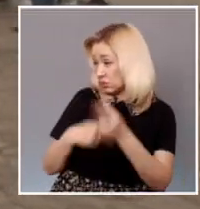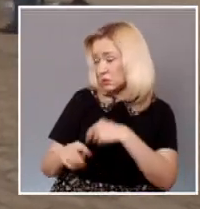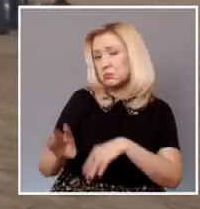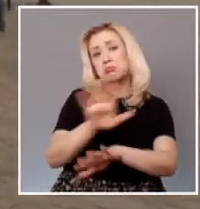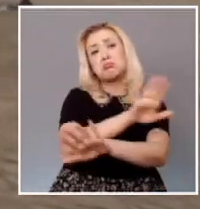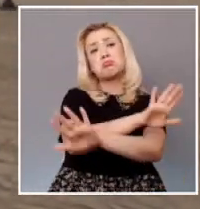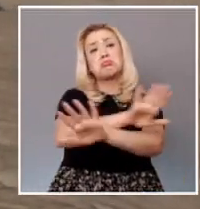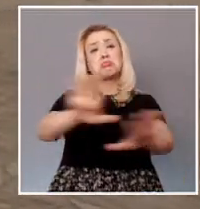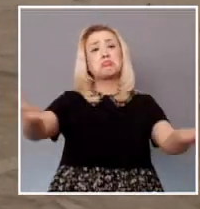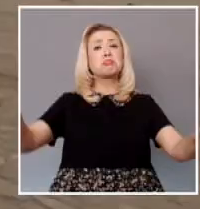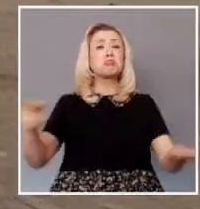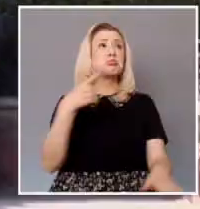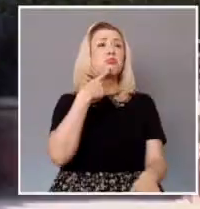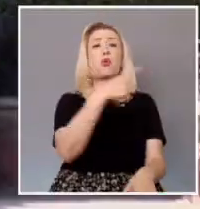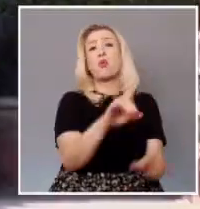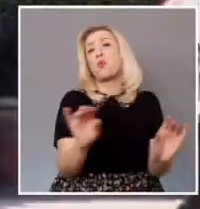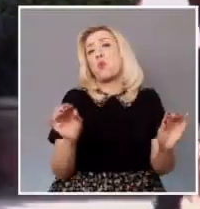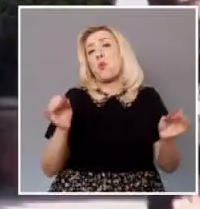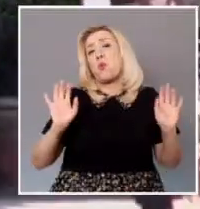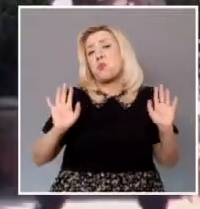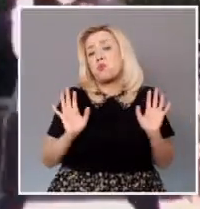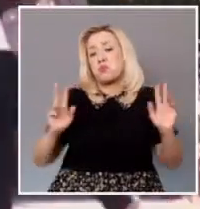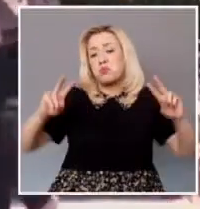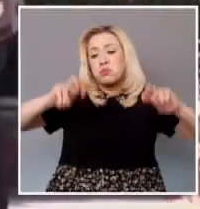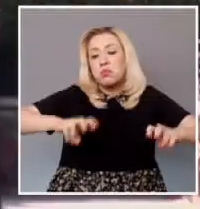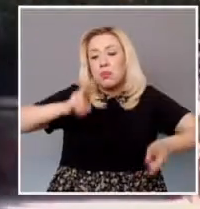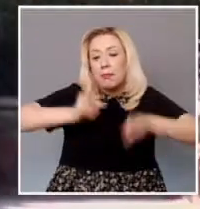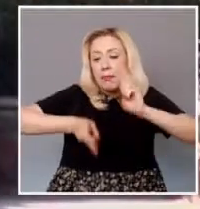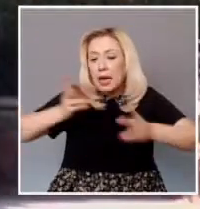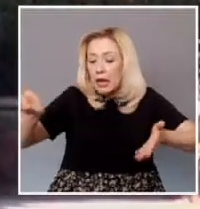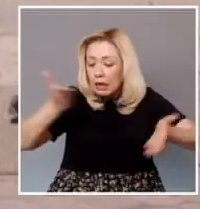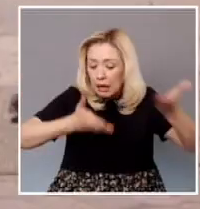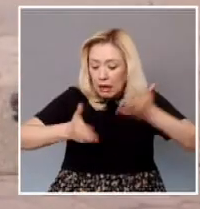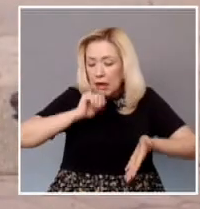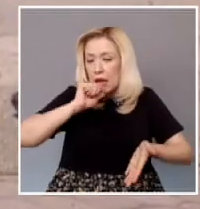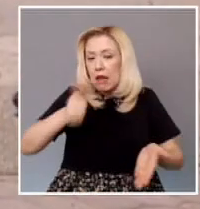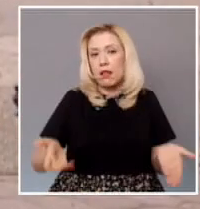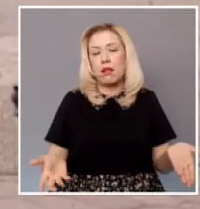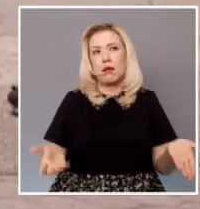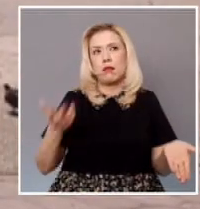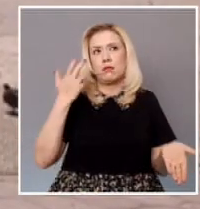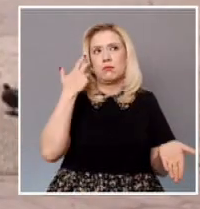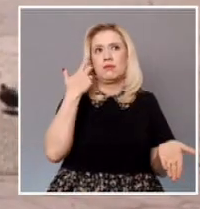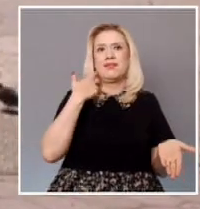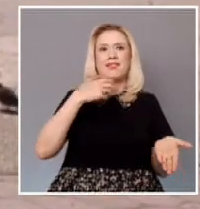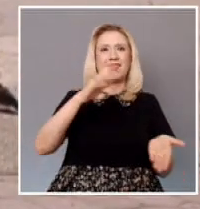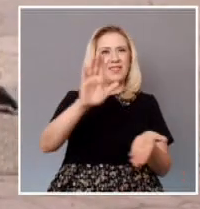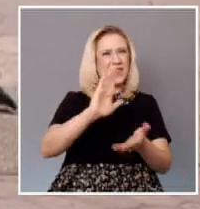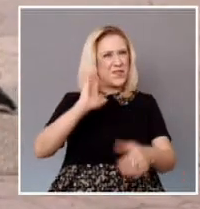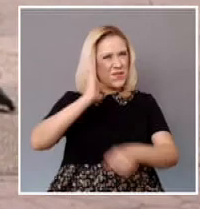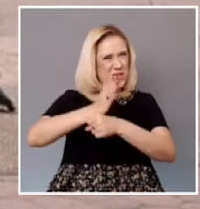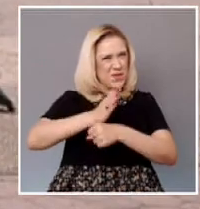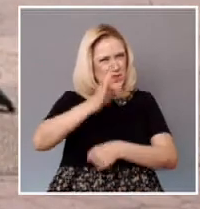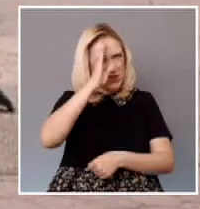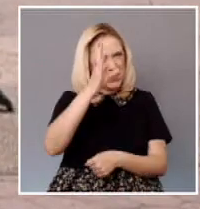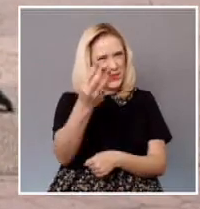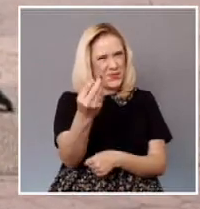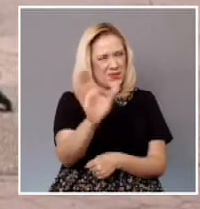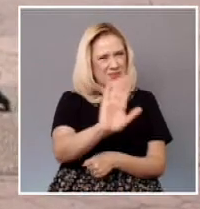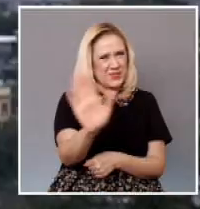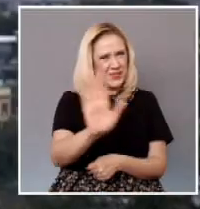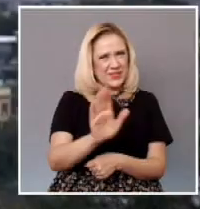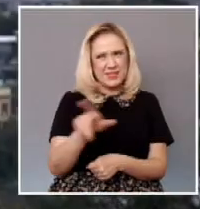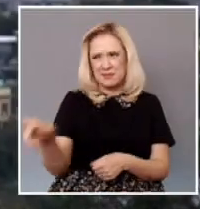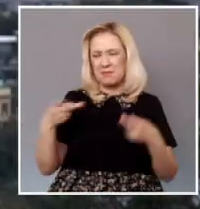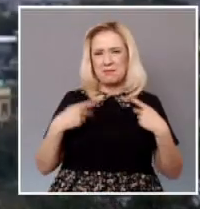de conciliación. Argumentó que tener por no presentada la demanda es una sanción desproporcionada que deja en estado de indefensión a la